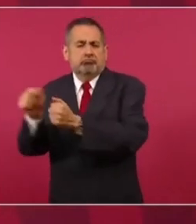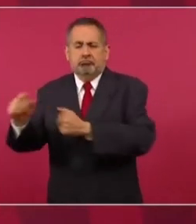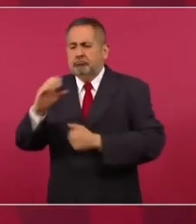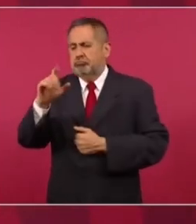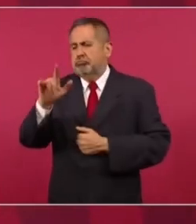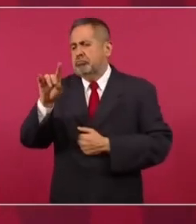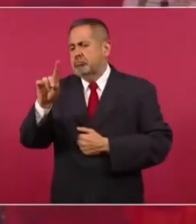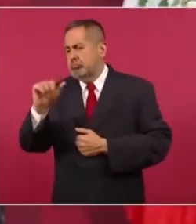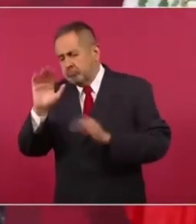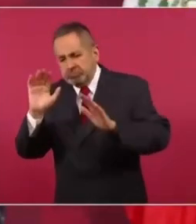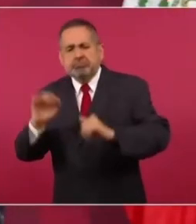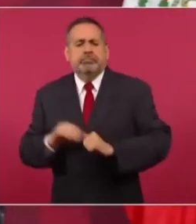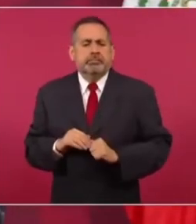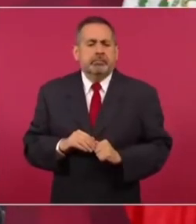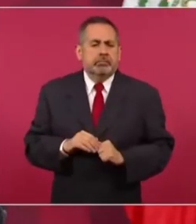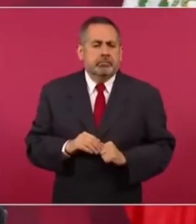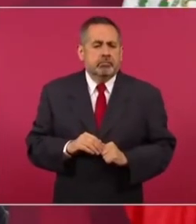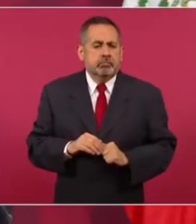Claudia,